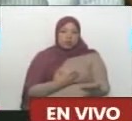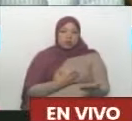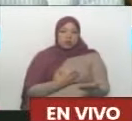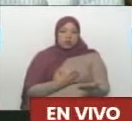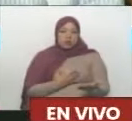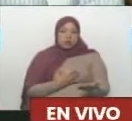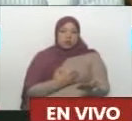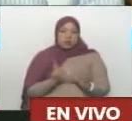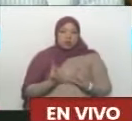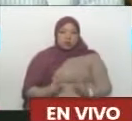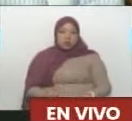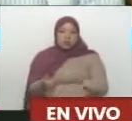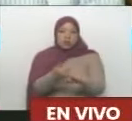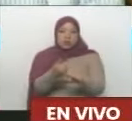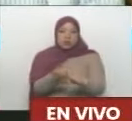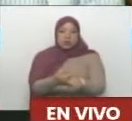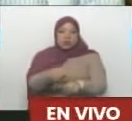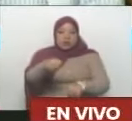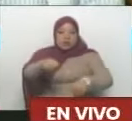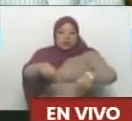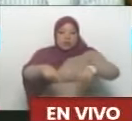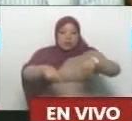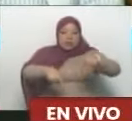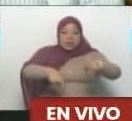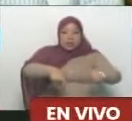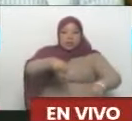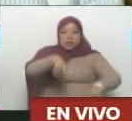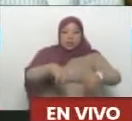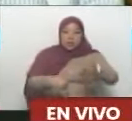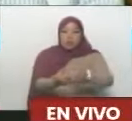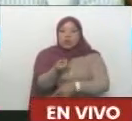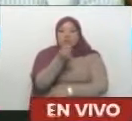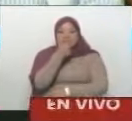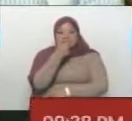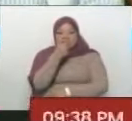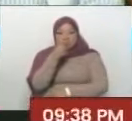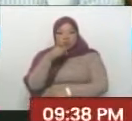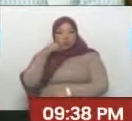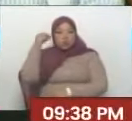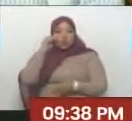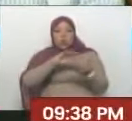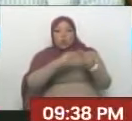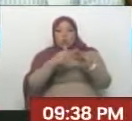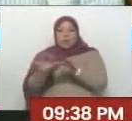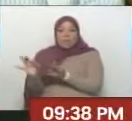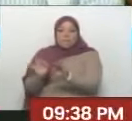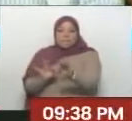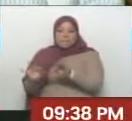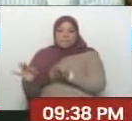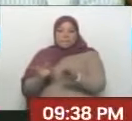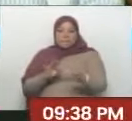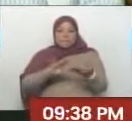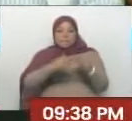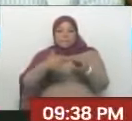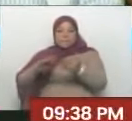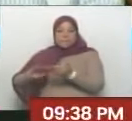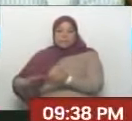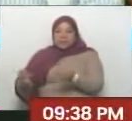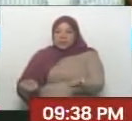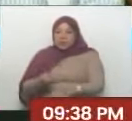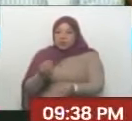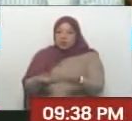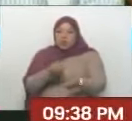la cosecha del maíz. Tenemos a un pueblo con comunidades preparadas para una cantidad de